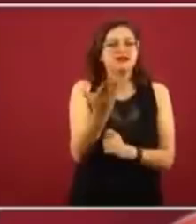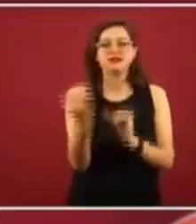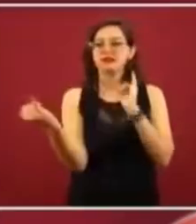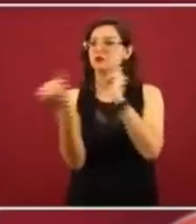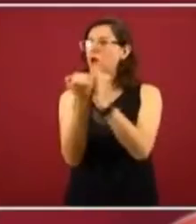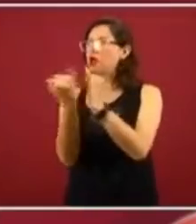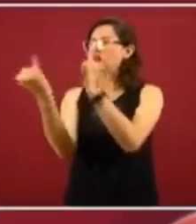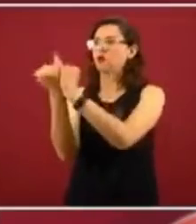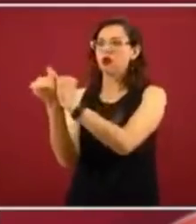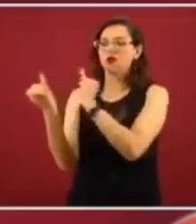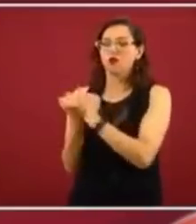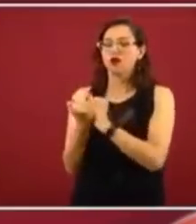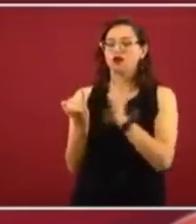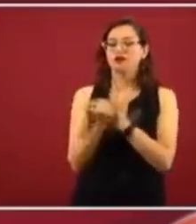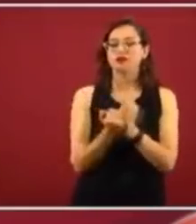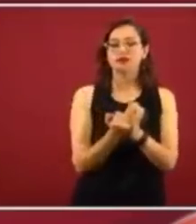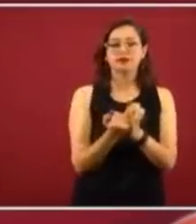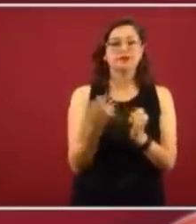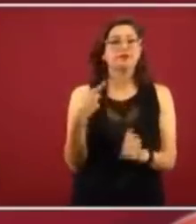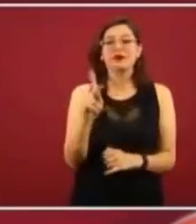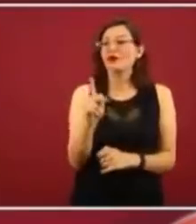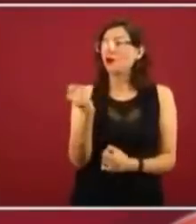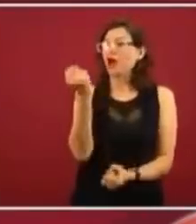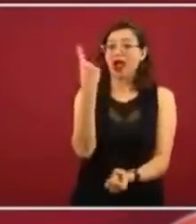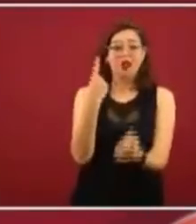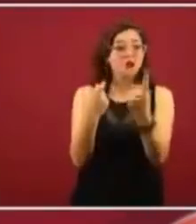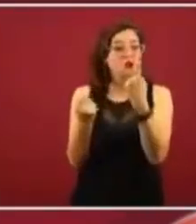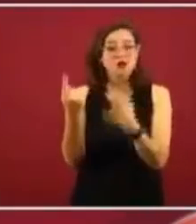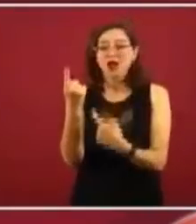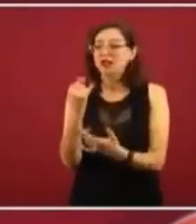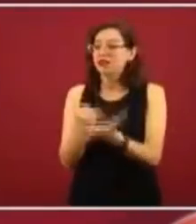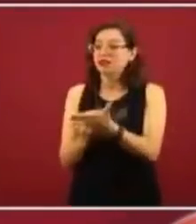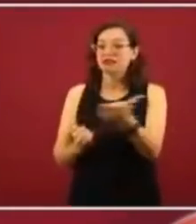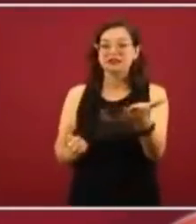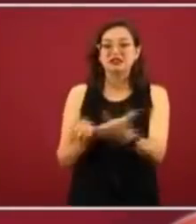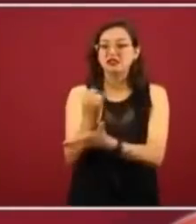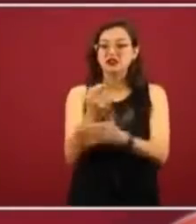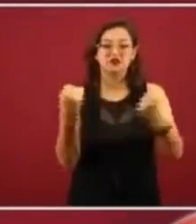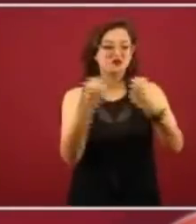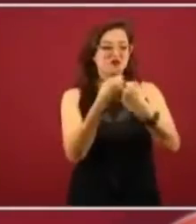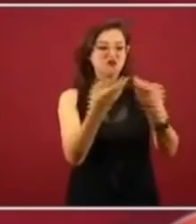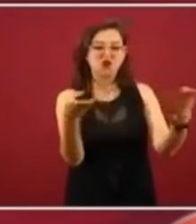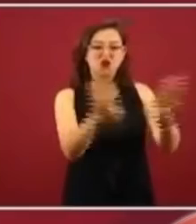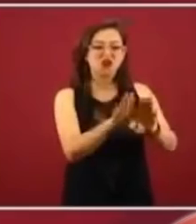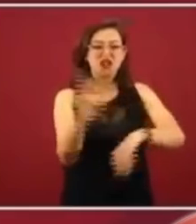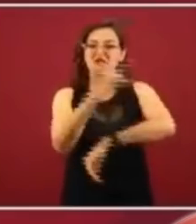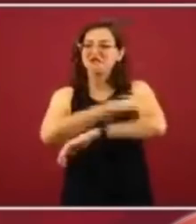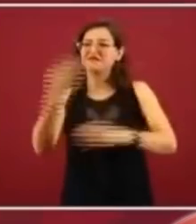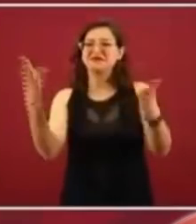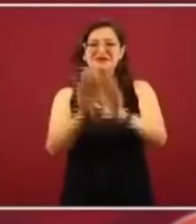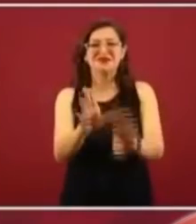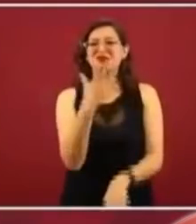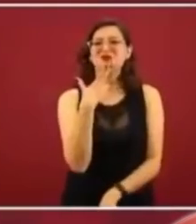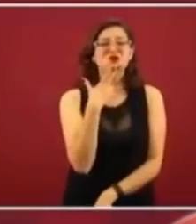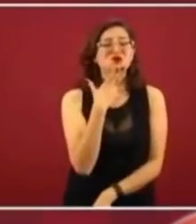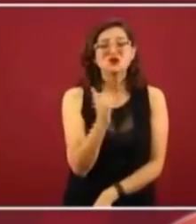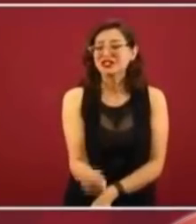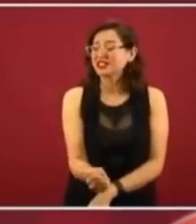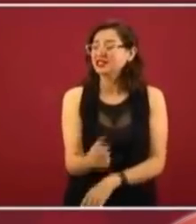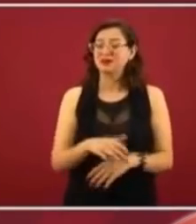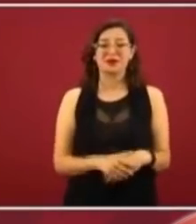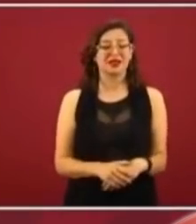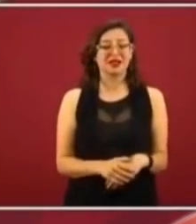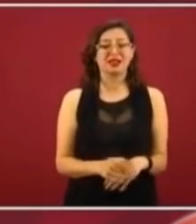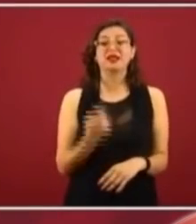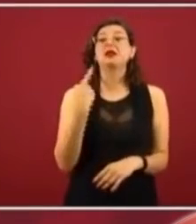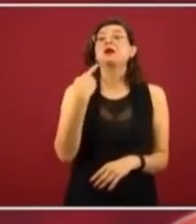de estas medidas que no tienen un fundamento técnico, como el cierre de fronteras y el cierre de aeropuertos. Sin embargo, hay otras, como